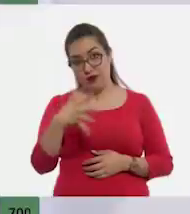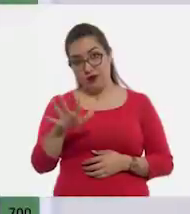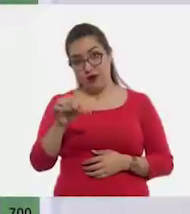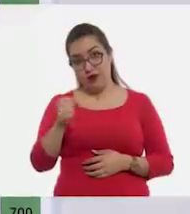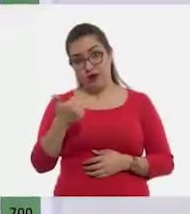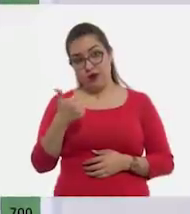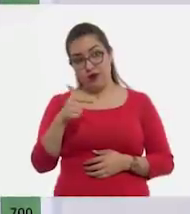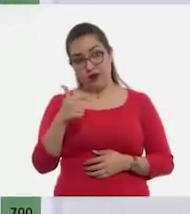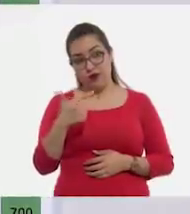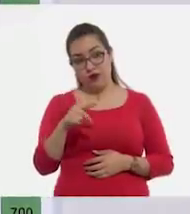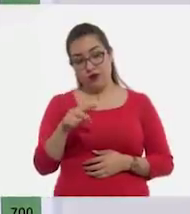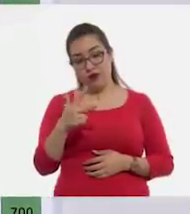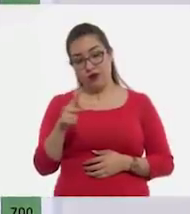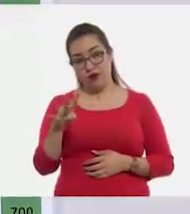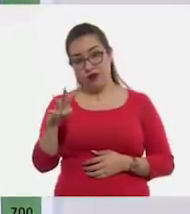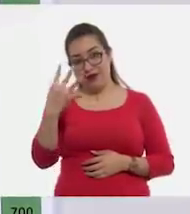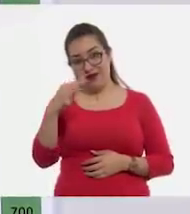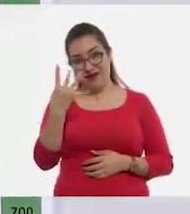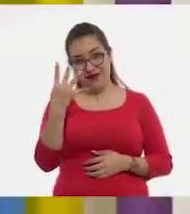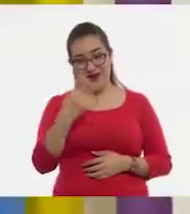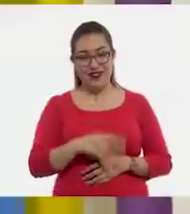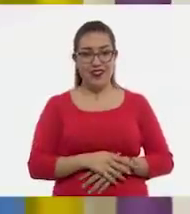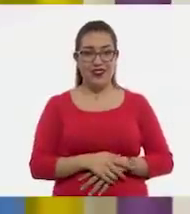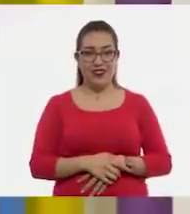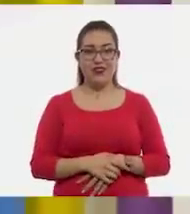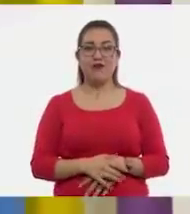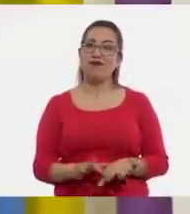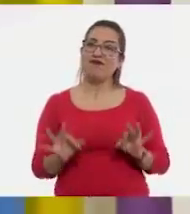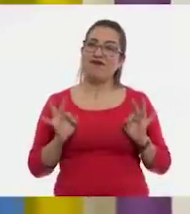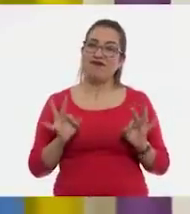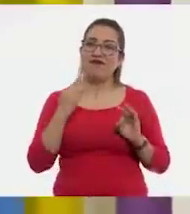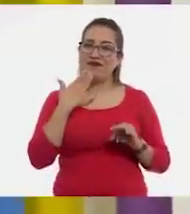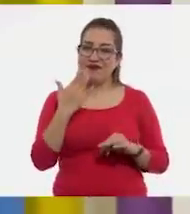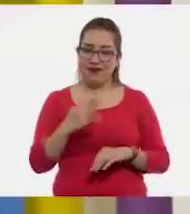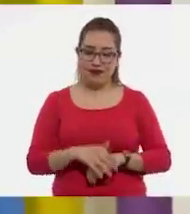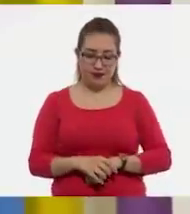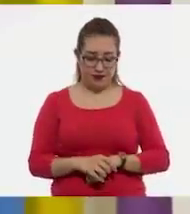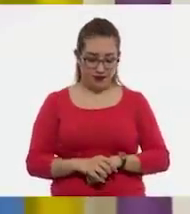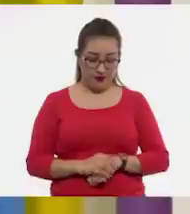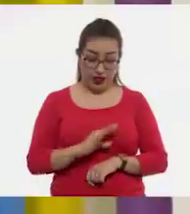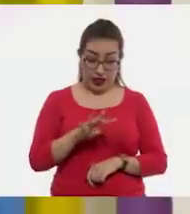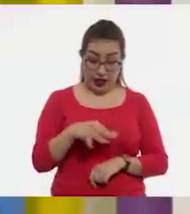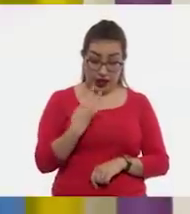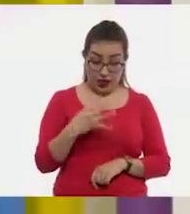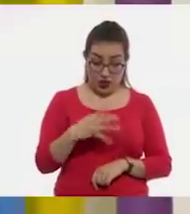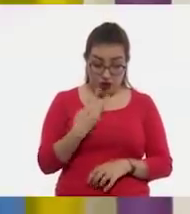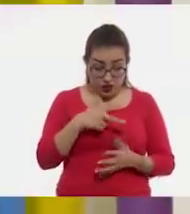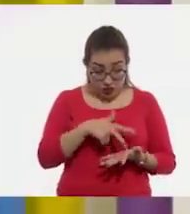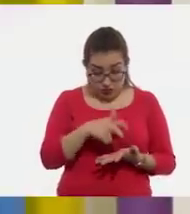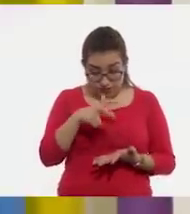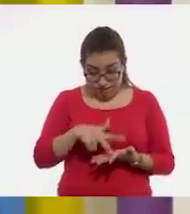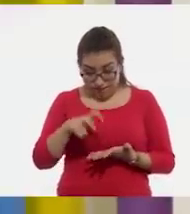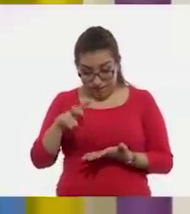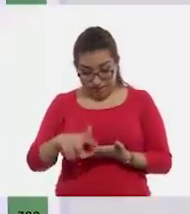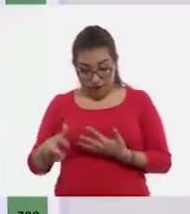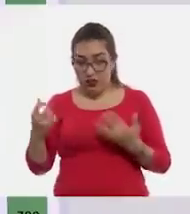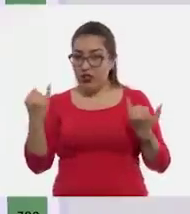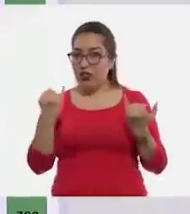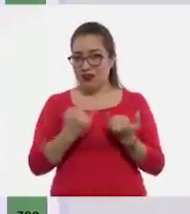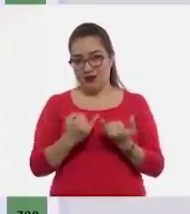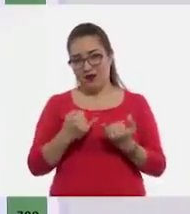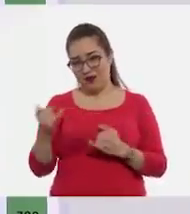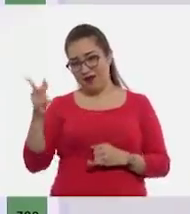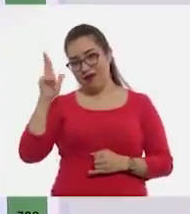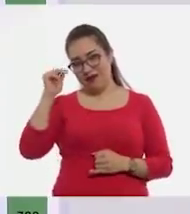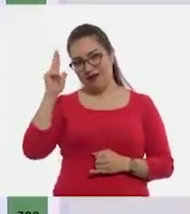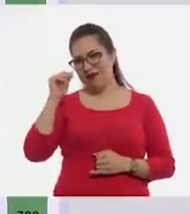9, 10, 11, 12, 13, 14. Muy bien, entonces 14 brincos o saltos tuvo que dar mi conejito. ¿Te